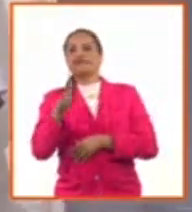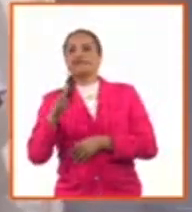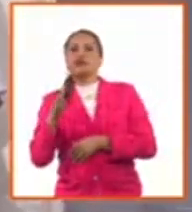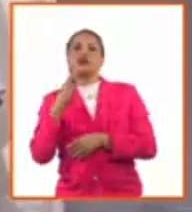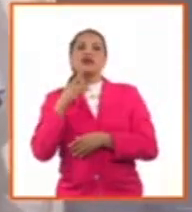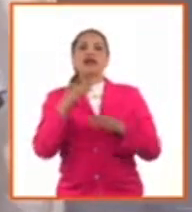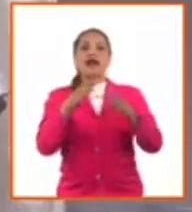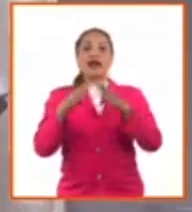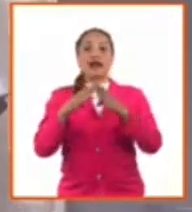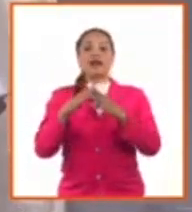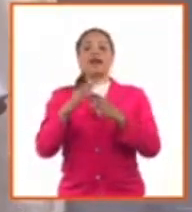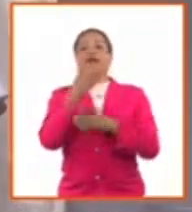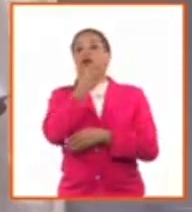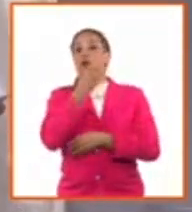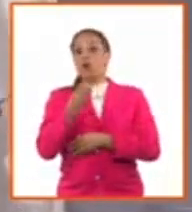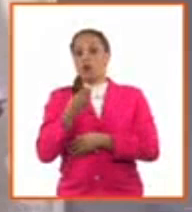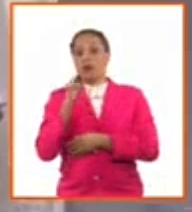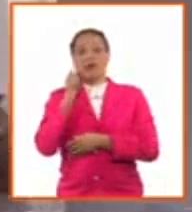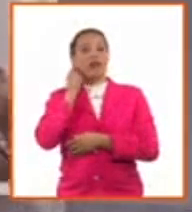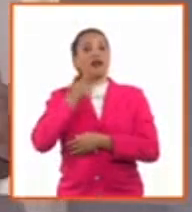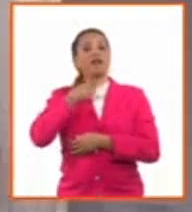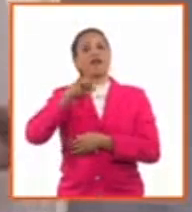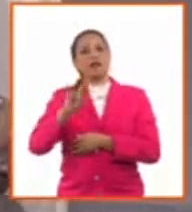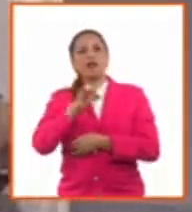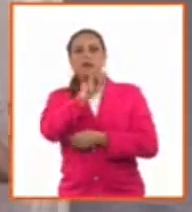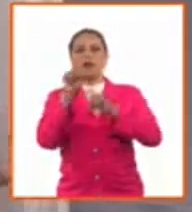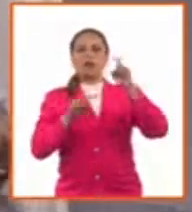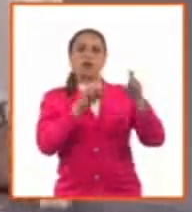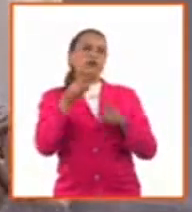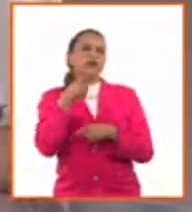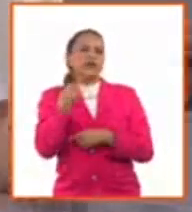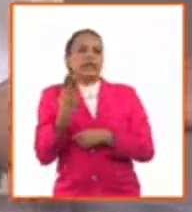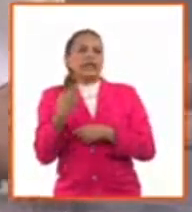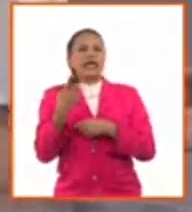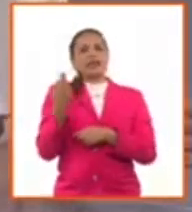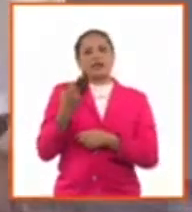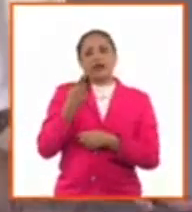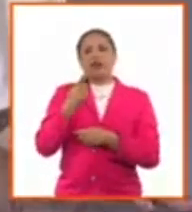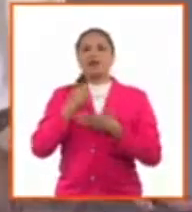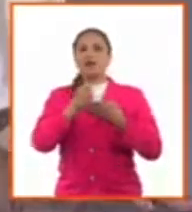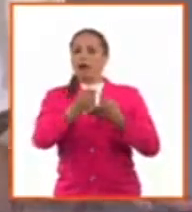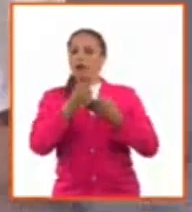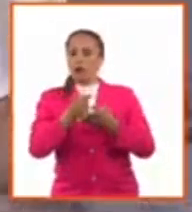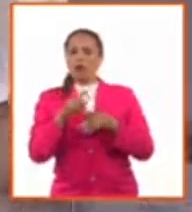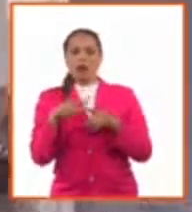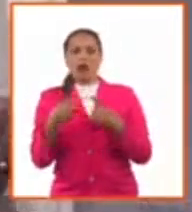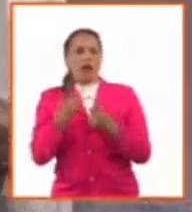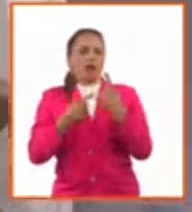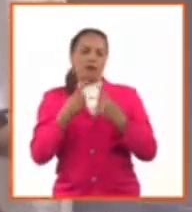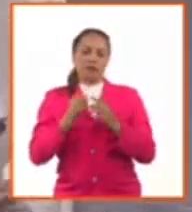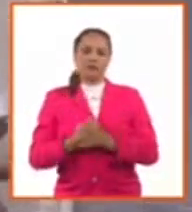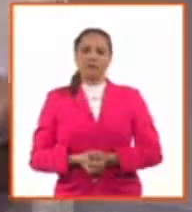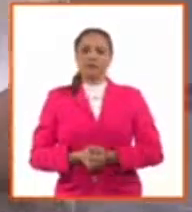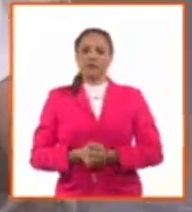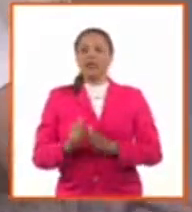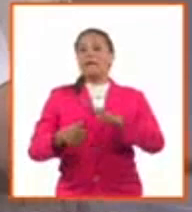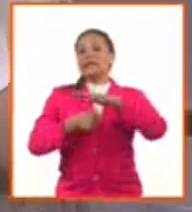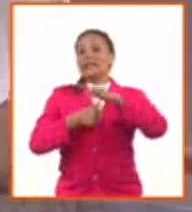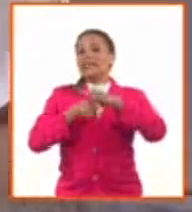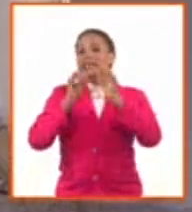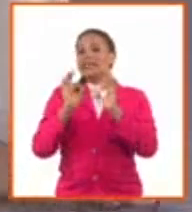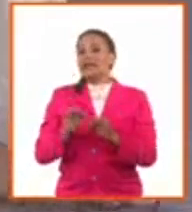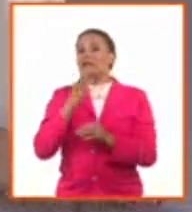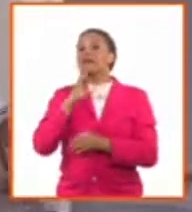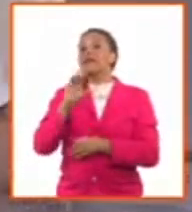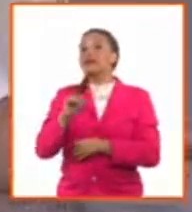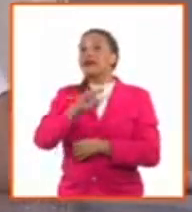visitado residencias, ha preguntado cuánto más podemos seguir haciendo. Y en los últimos encuentros sobre la propia política de juventud, el presidente